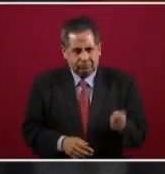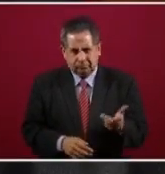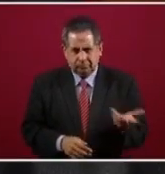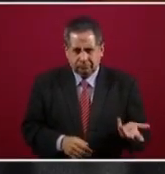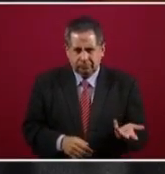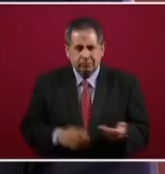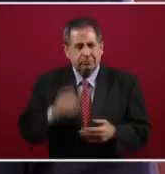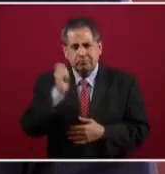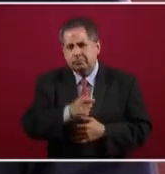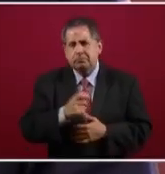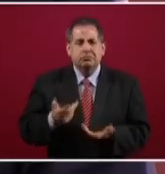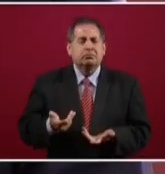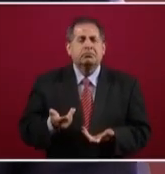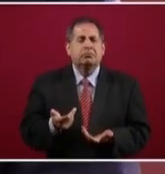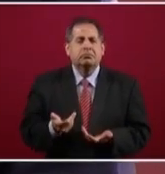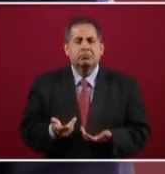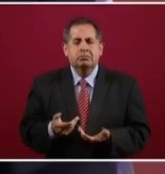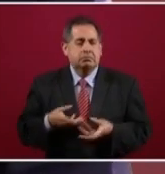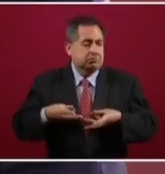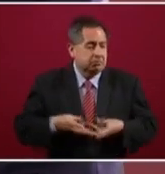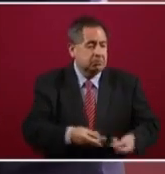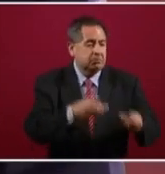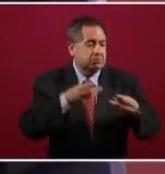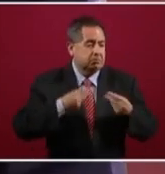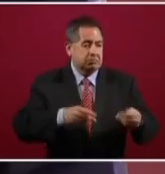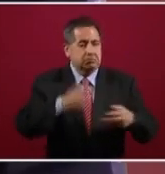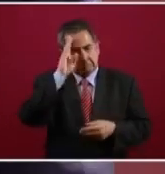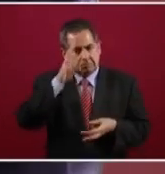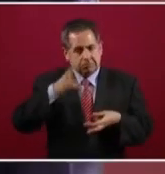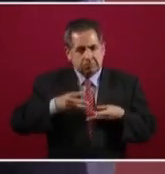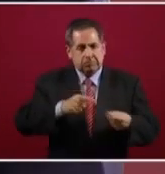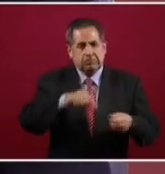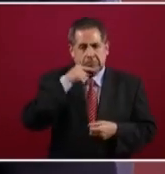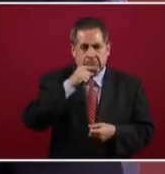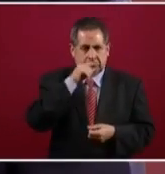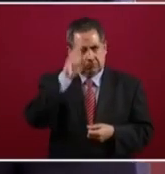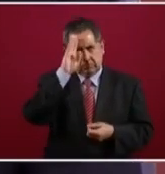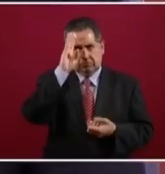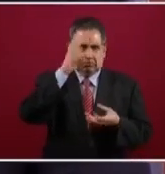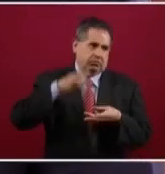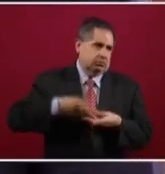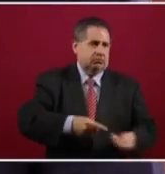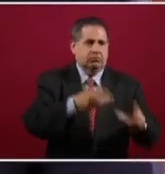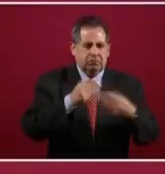que significan nada más gastar por gastar, que son onerosos,